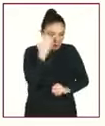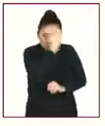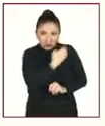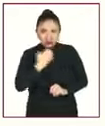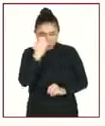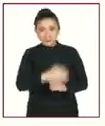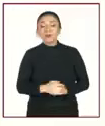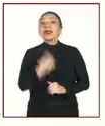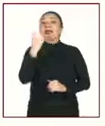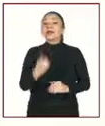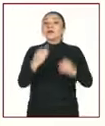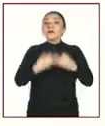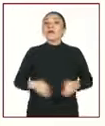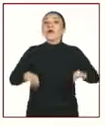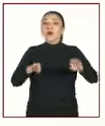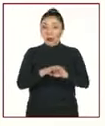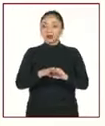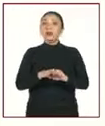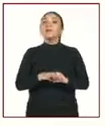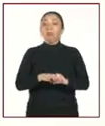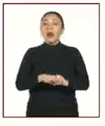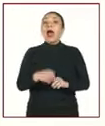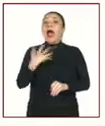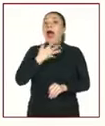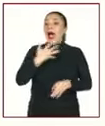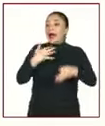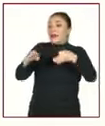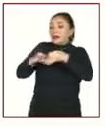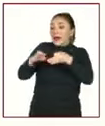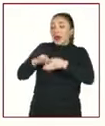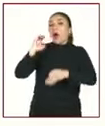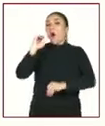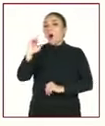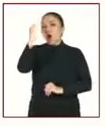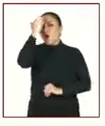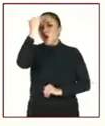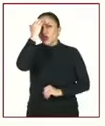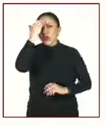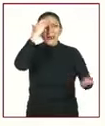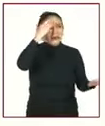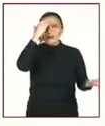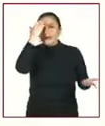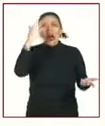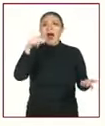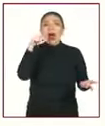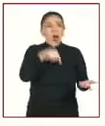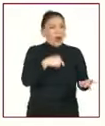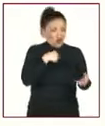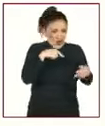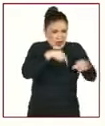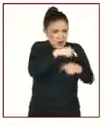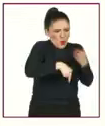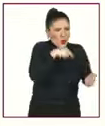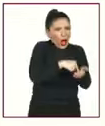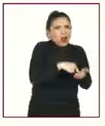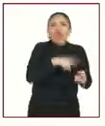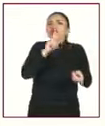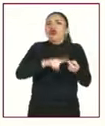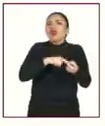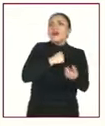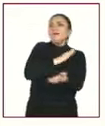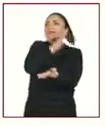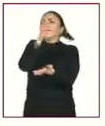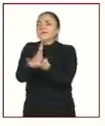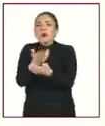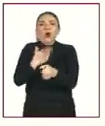Es importante que tengamos a la mano o que conozcamos a dónde podemos dirigirnos, a quién podemos